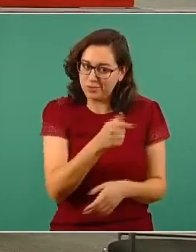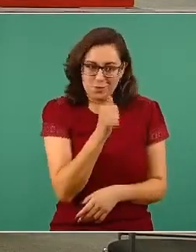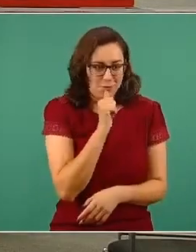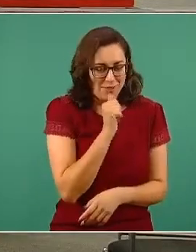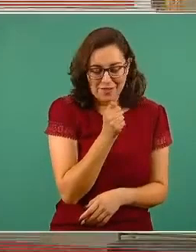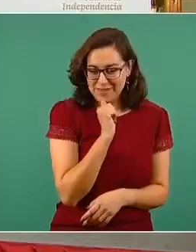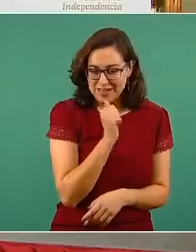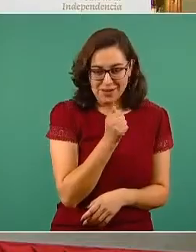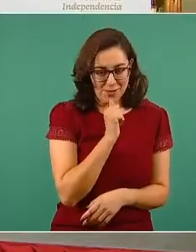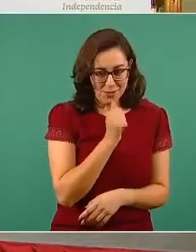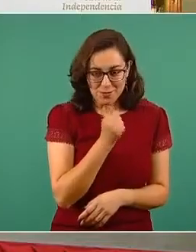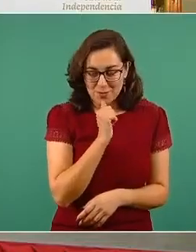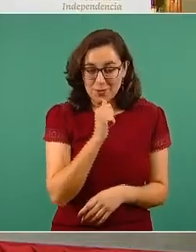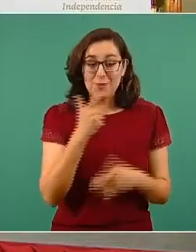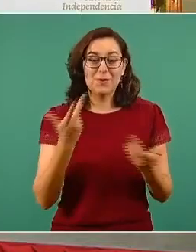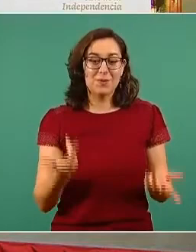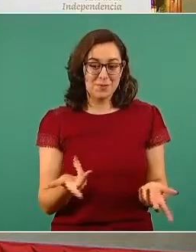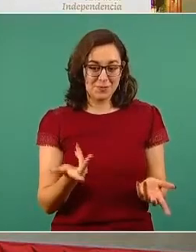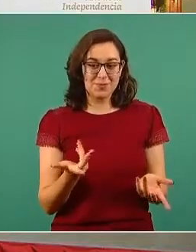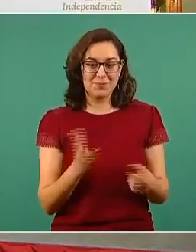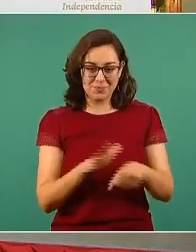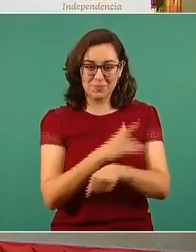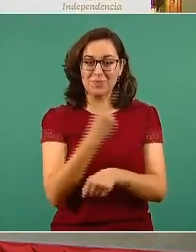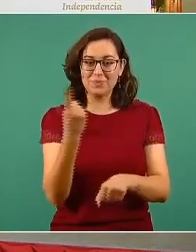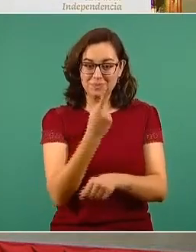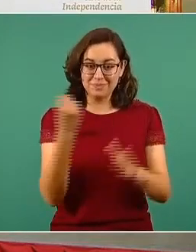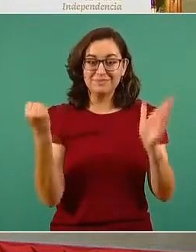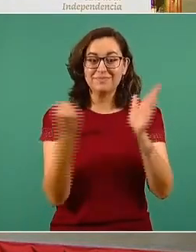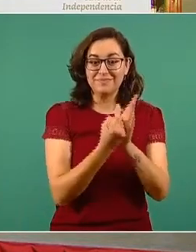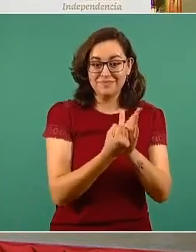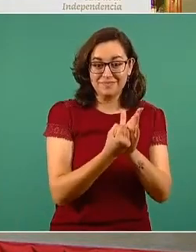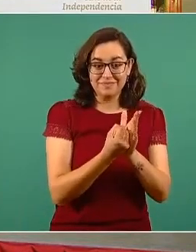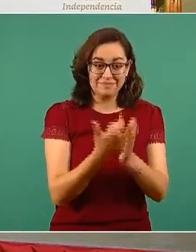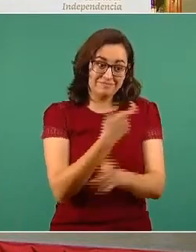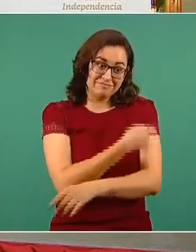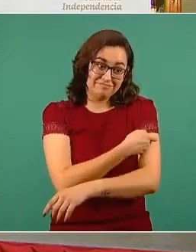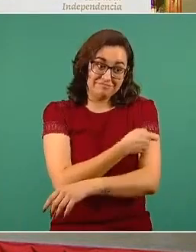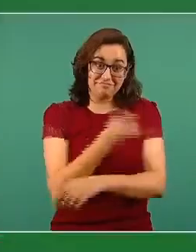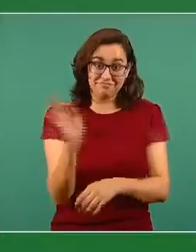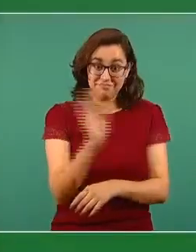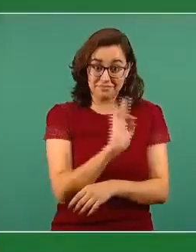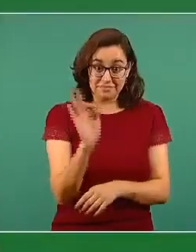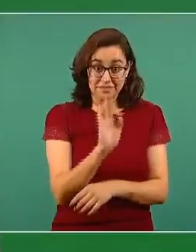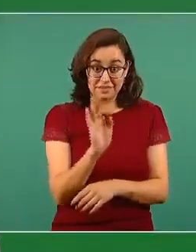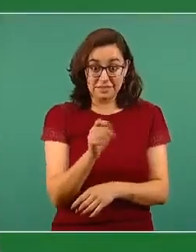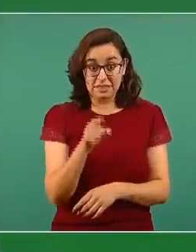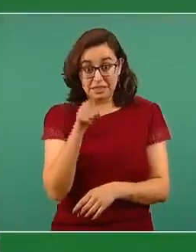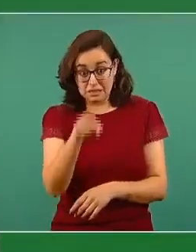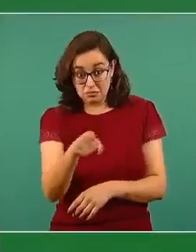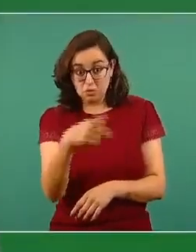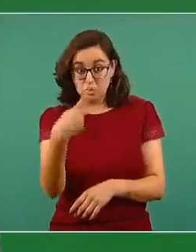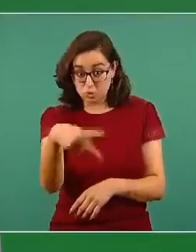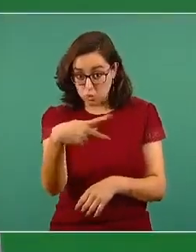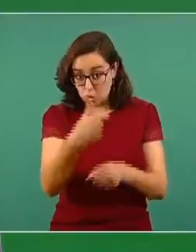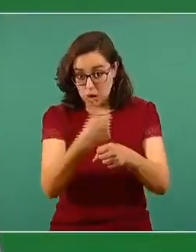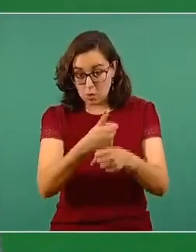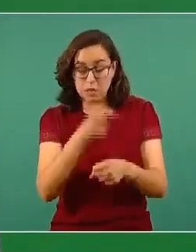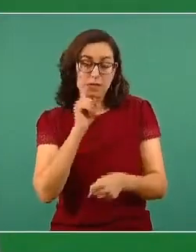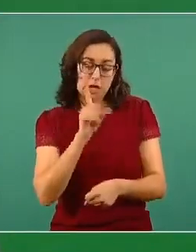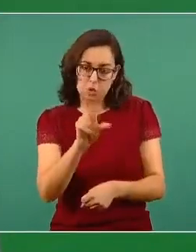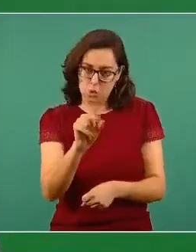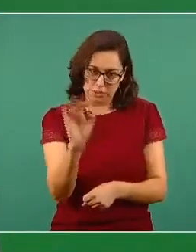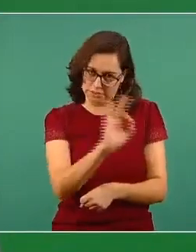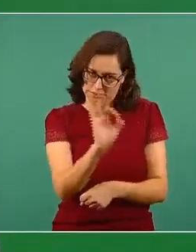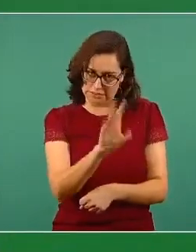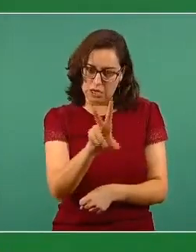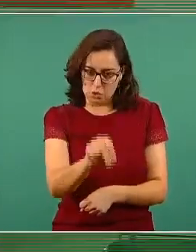no le tocaba la vacuna, porque la vacuna que le pusieron en la primera dosis corresponde. Quizá la abuelita de Arturo no. Ahora, respecto al